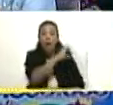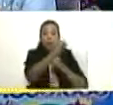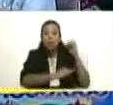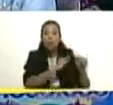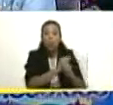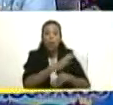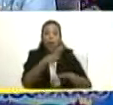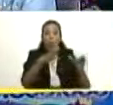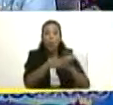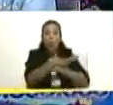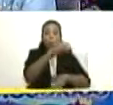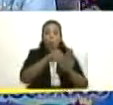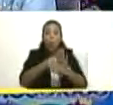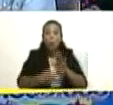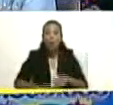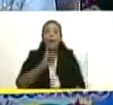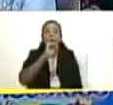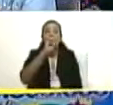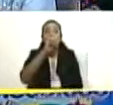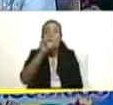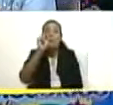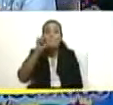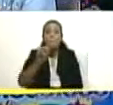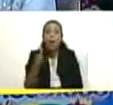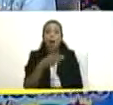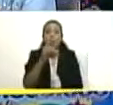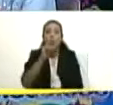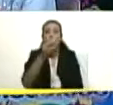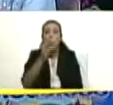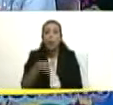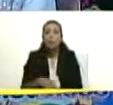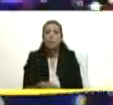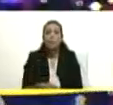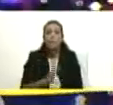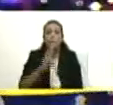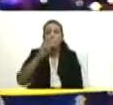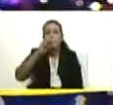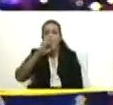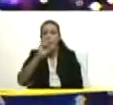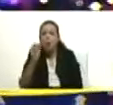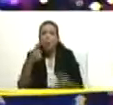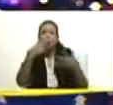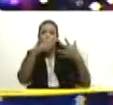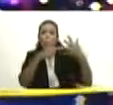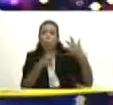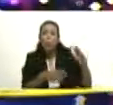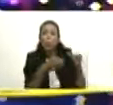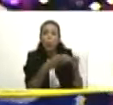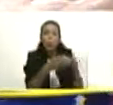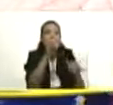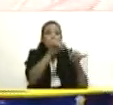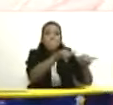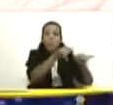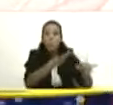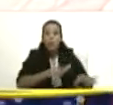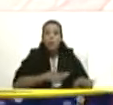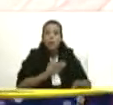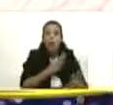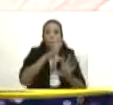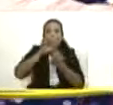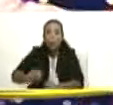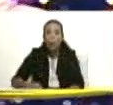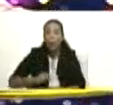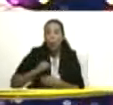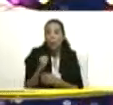de la derecha, Iván Duque, Sebastián Piñera, Mario Abdo Benítez, entre otros, los mismos que pretendieron invadir